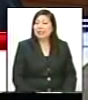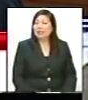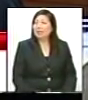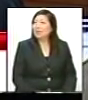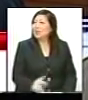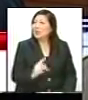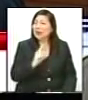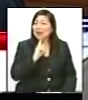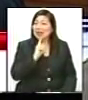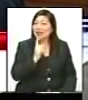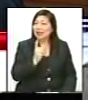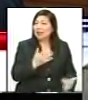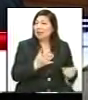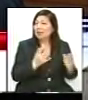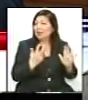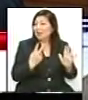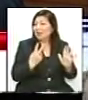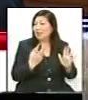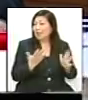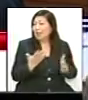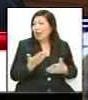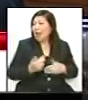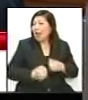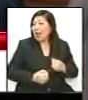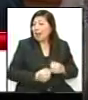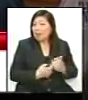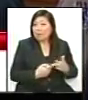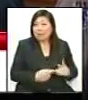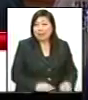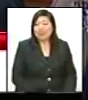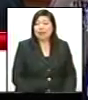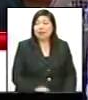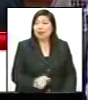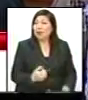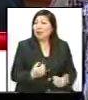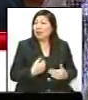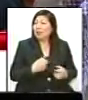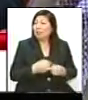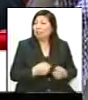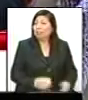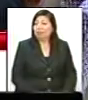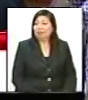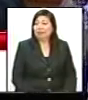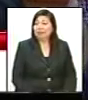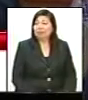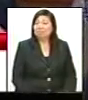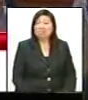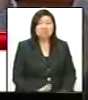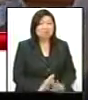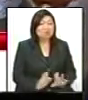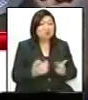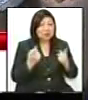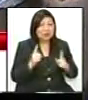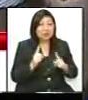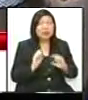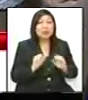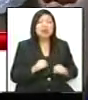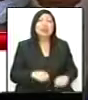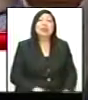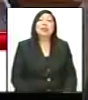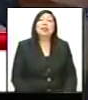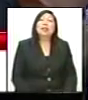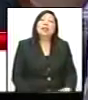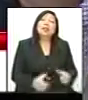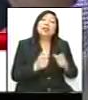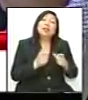es, hay que esperar 7 años o 3 años, pero y a ese magistrado, si no tiene explicación, hay que separarlo de cargo. En eso estamos de acuerdo. Entonces,